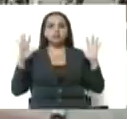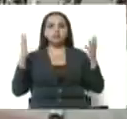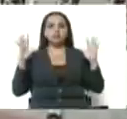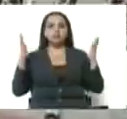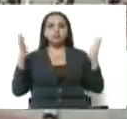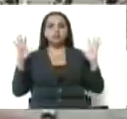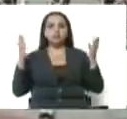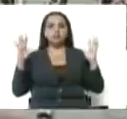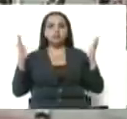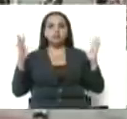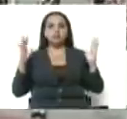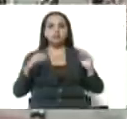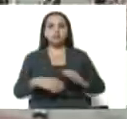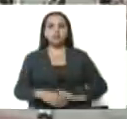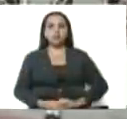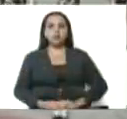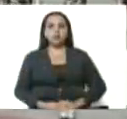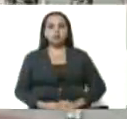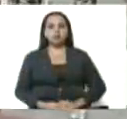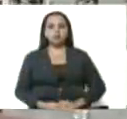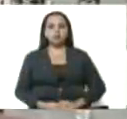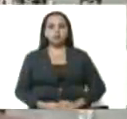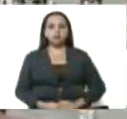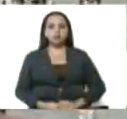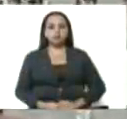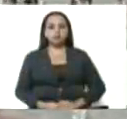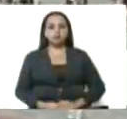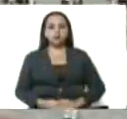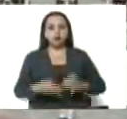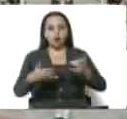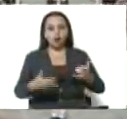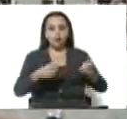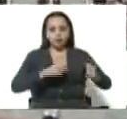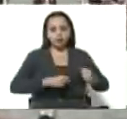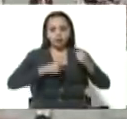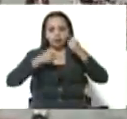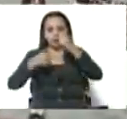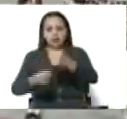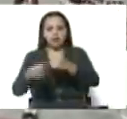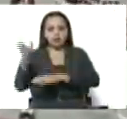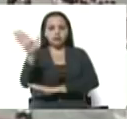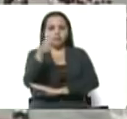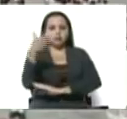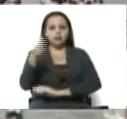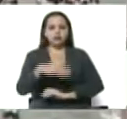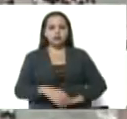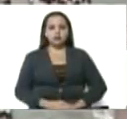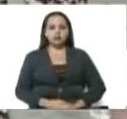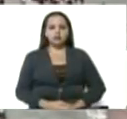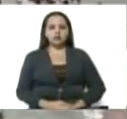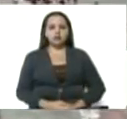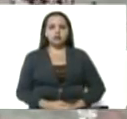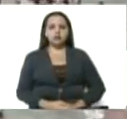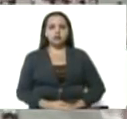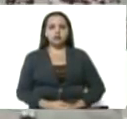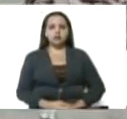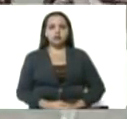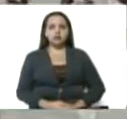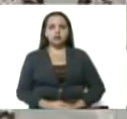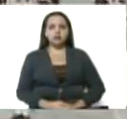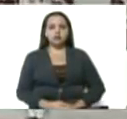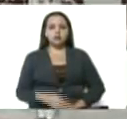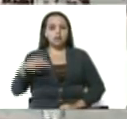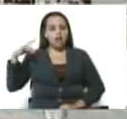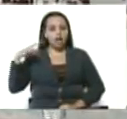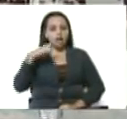el mayor general pedro alberto juliá del artiguense hace entrega del instante arte de la